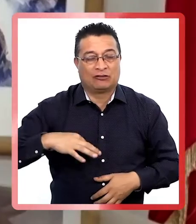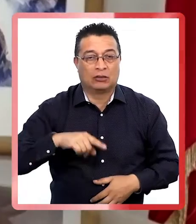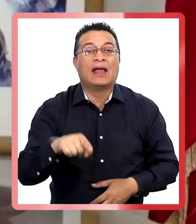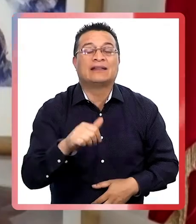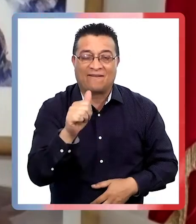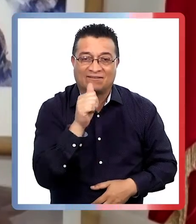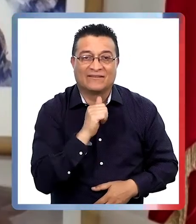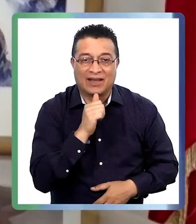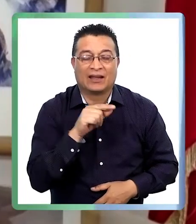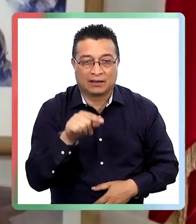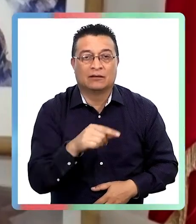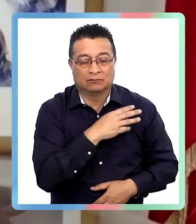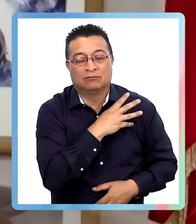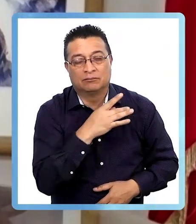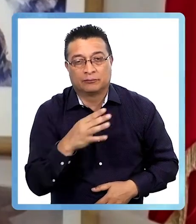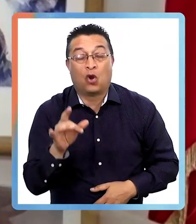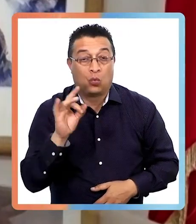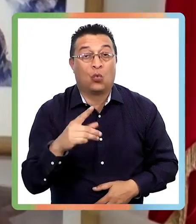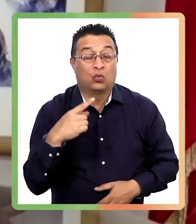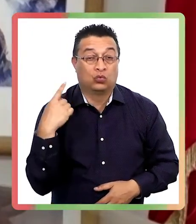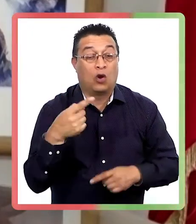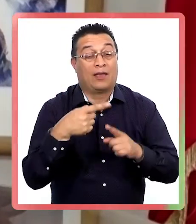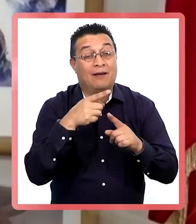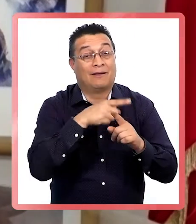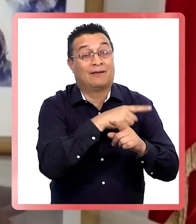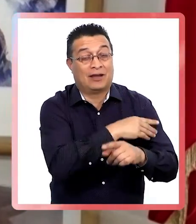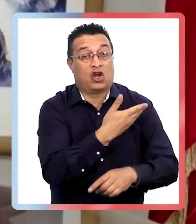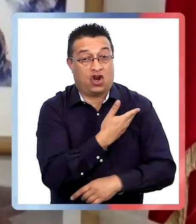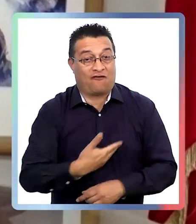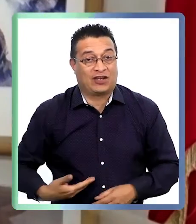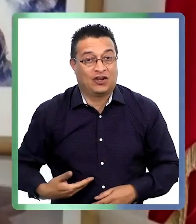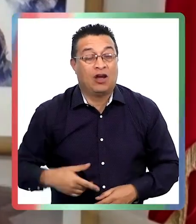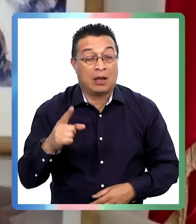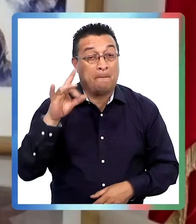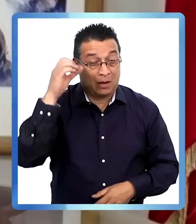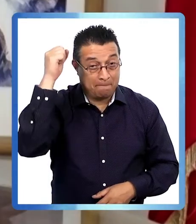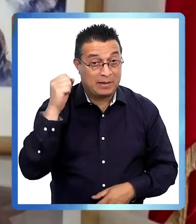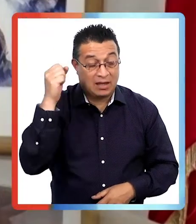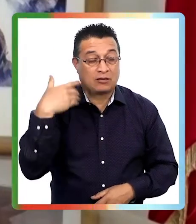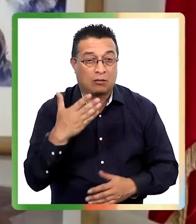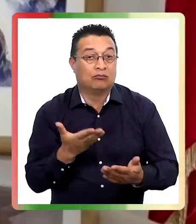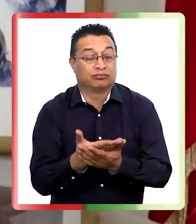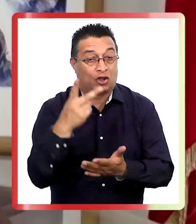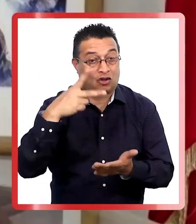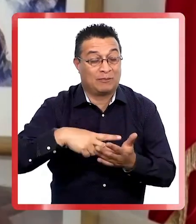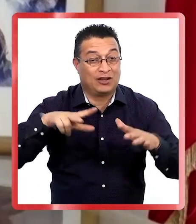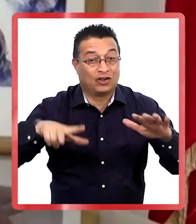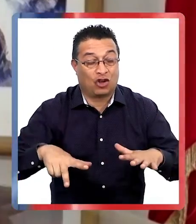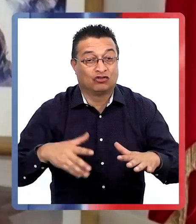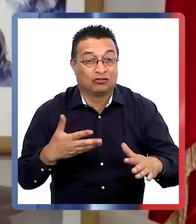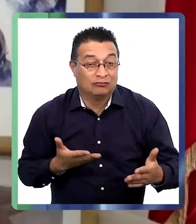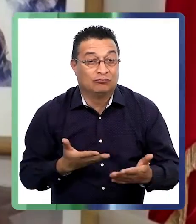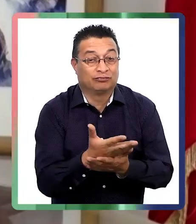Es la gran deuda de los últimos años, en general, atravesando distintos gobiernos. Recordemos que el presidente Piñera mandó esa ley en el 2018, era